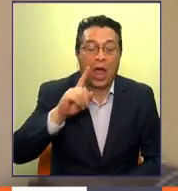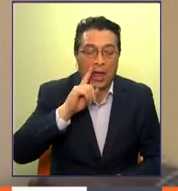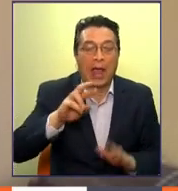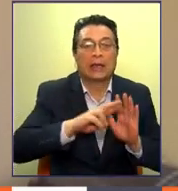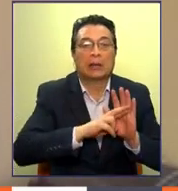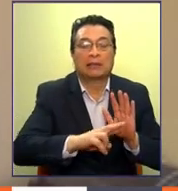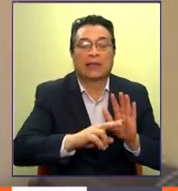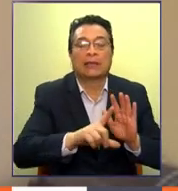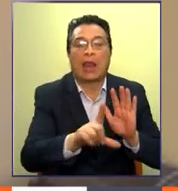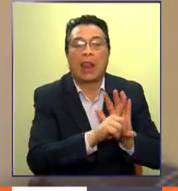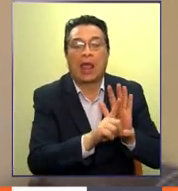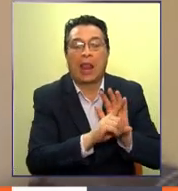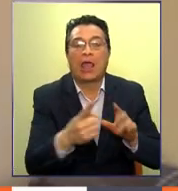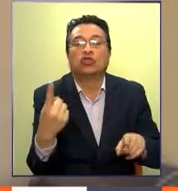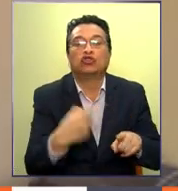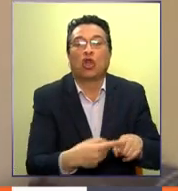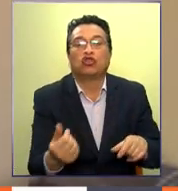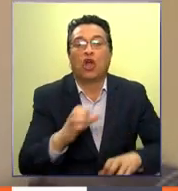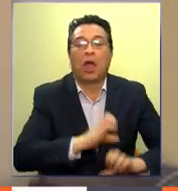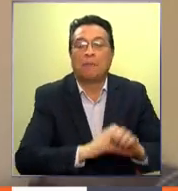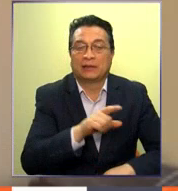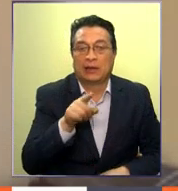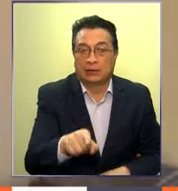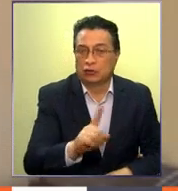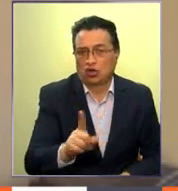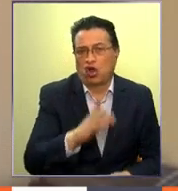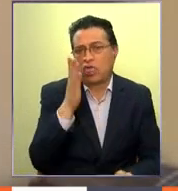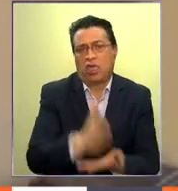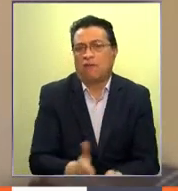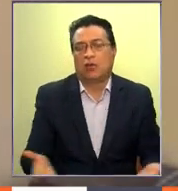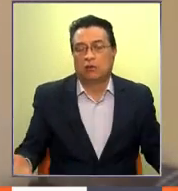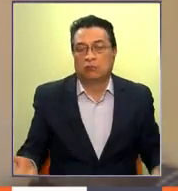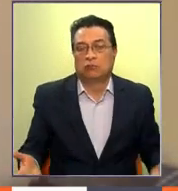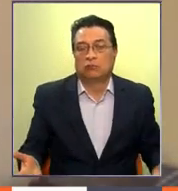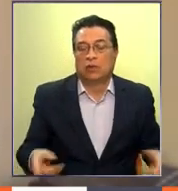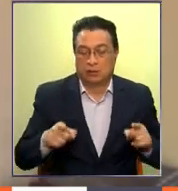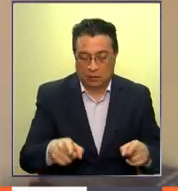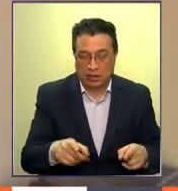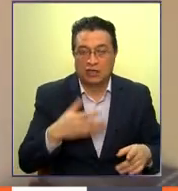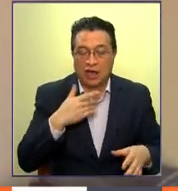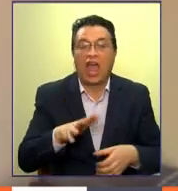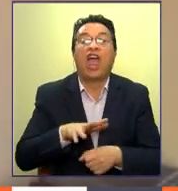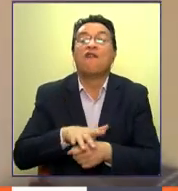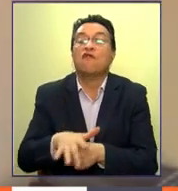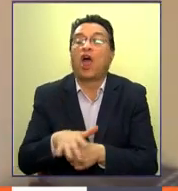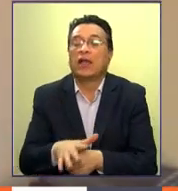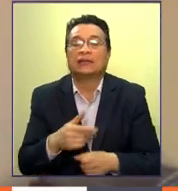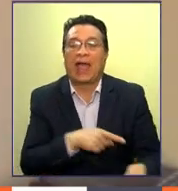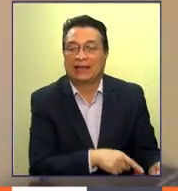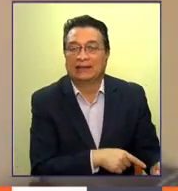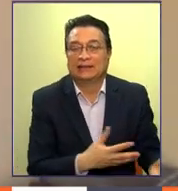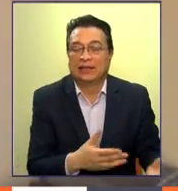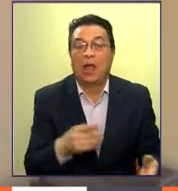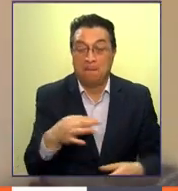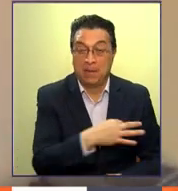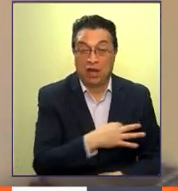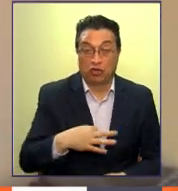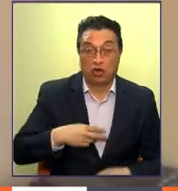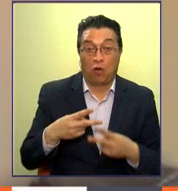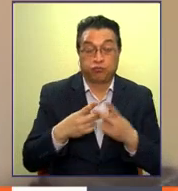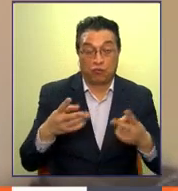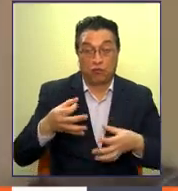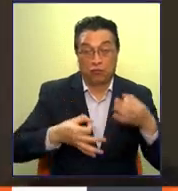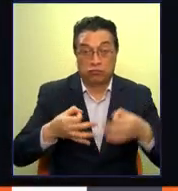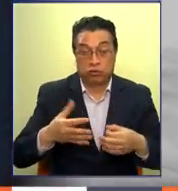representante legal y socio. Y eso no corresponde. Eso es tráfico de influencia. Es el Ministerio Público el que lo está persiguiendo, no